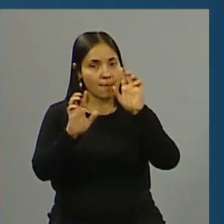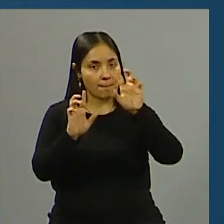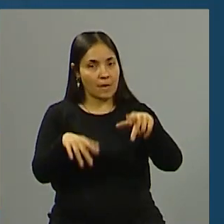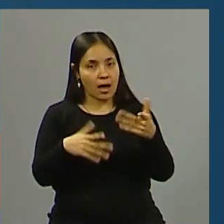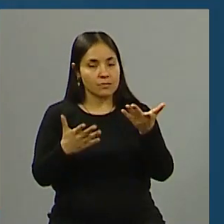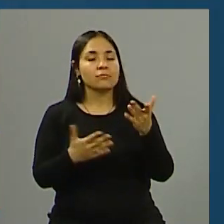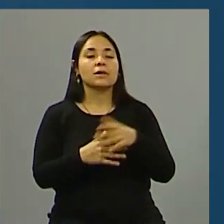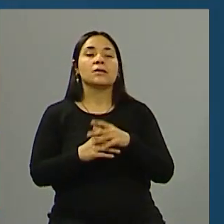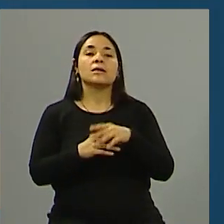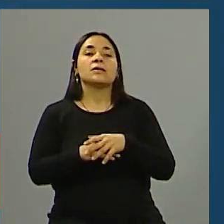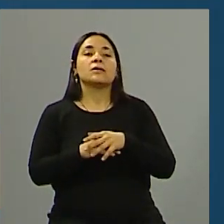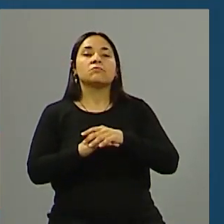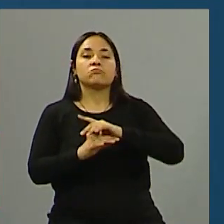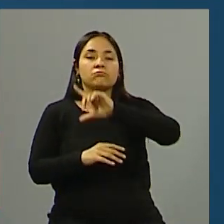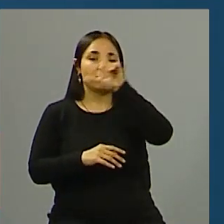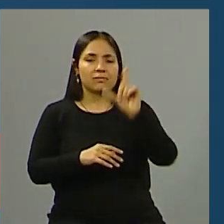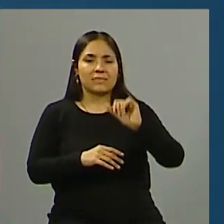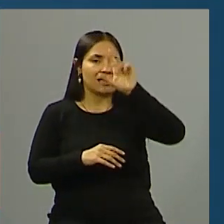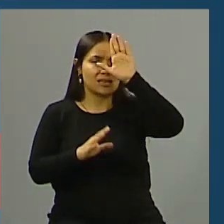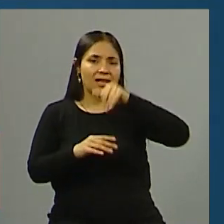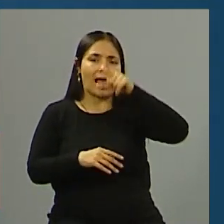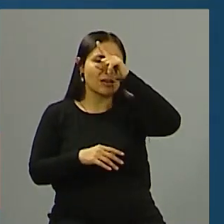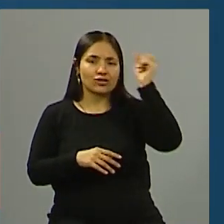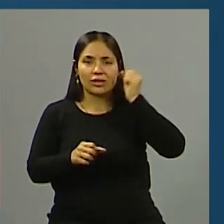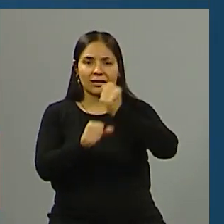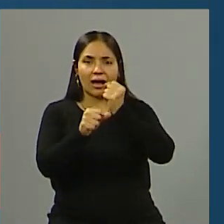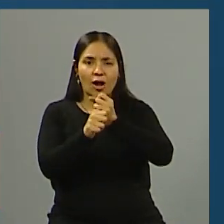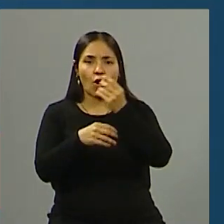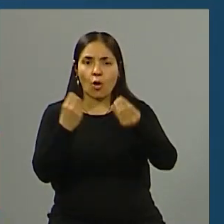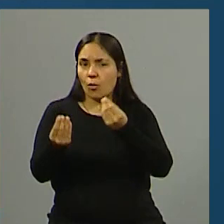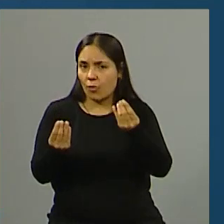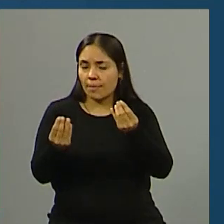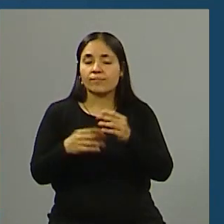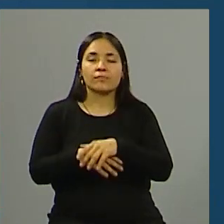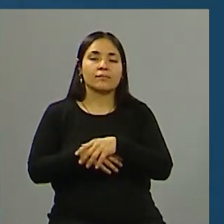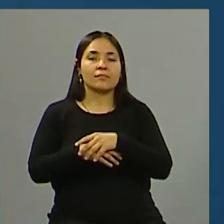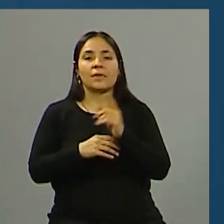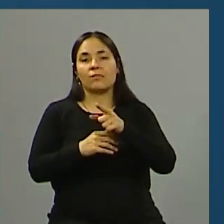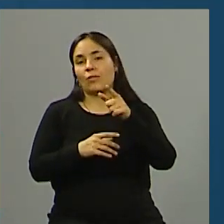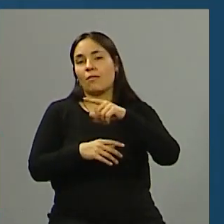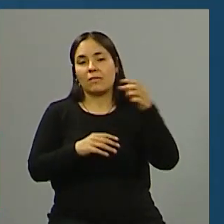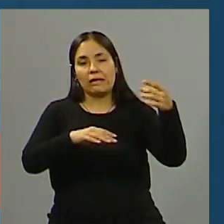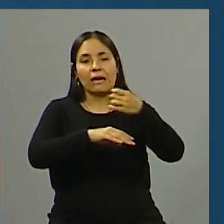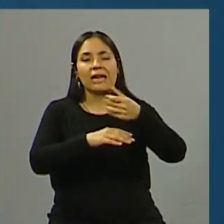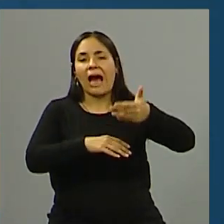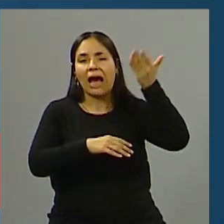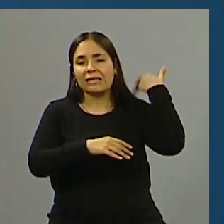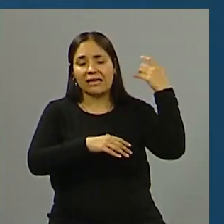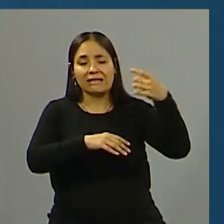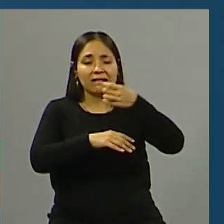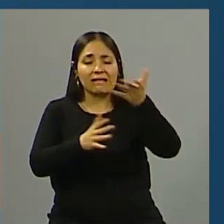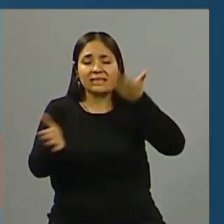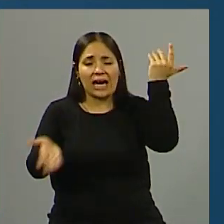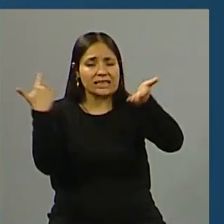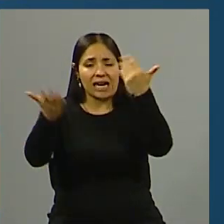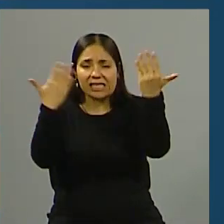nacional, ¿cómo vienen trabajando? Digo, volvemos a lo mismo. Fue un desguace muy importante. ¿Cuáles son los planes que tienen para unir distintos